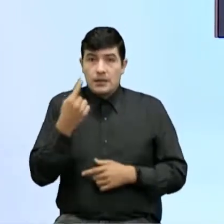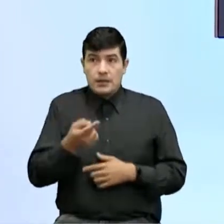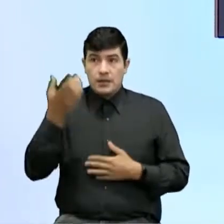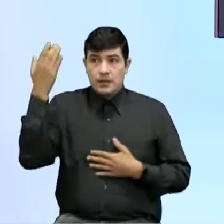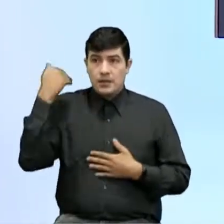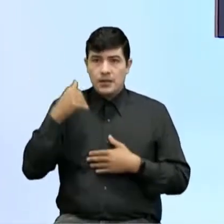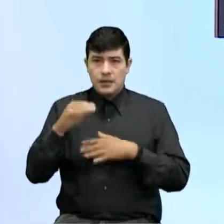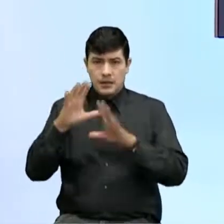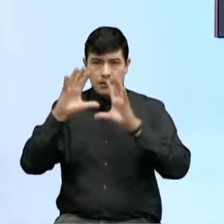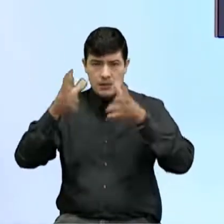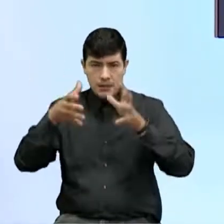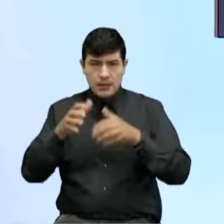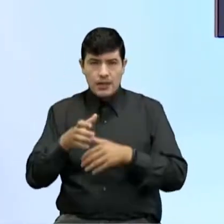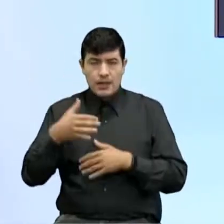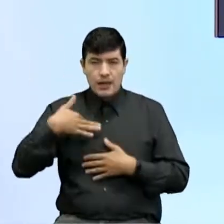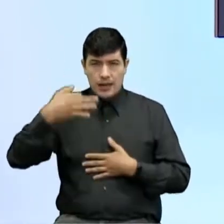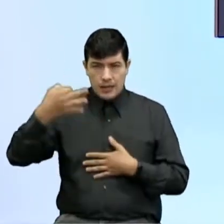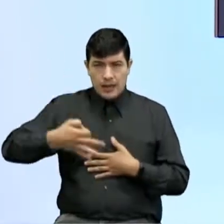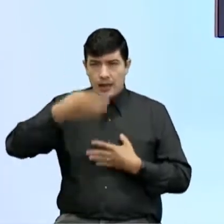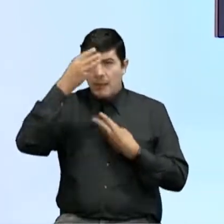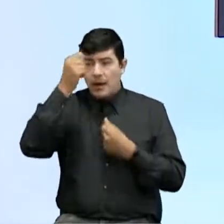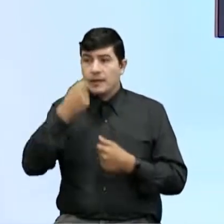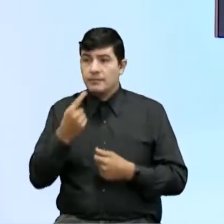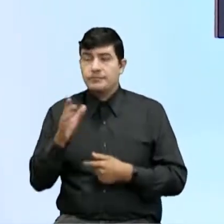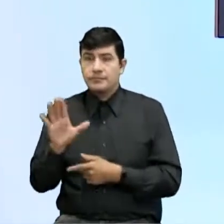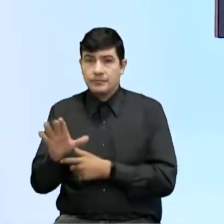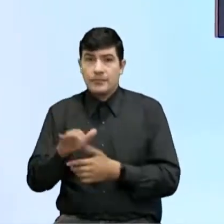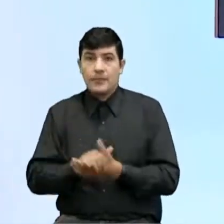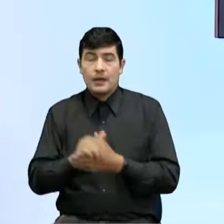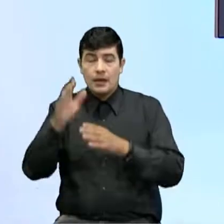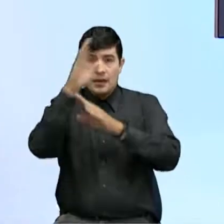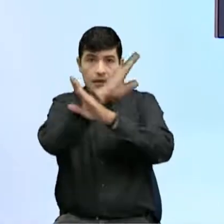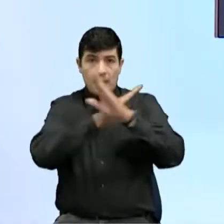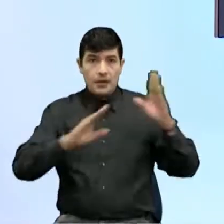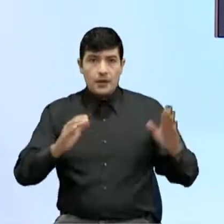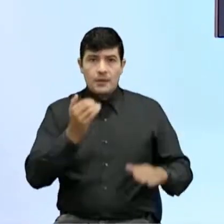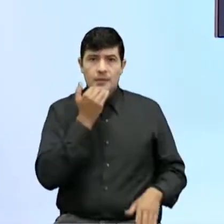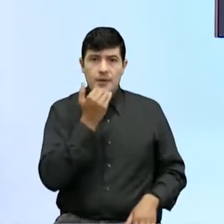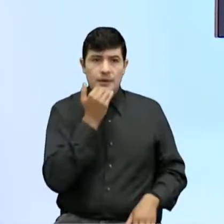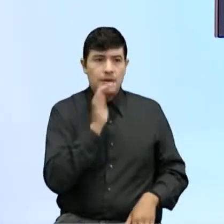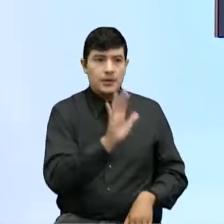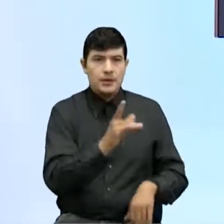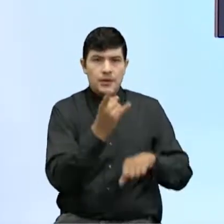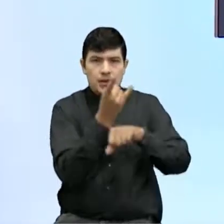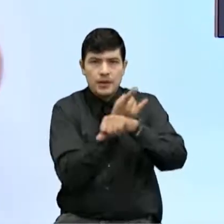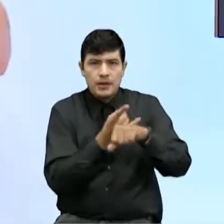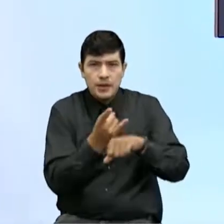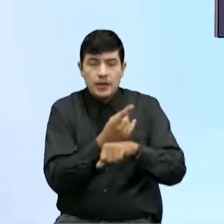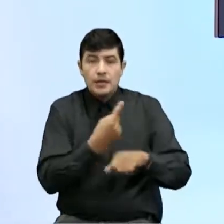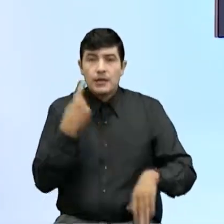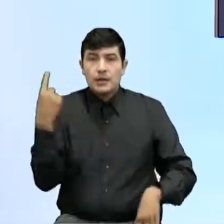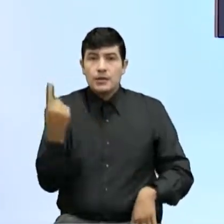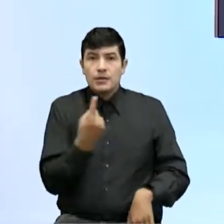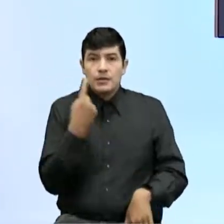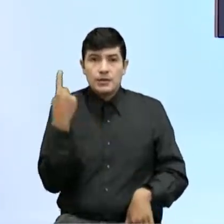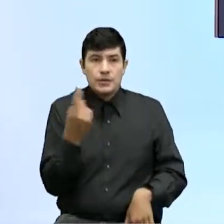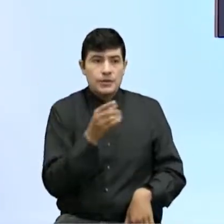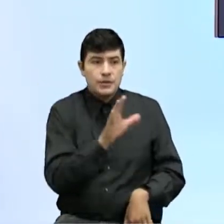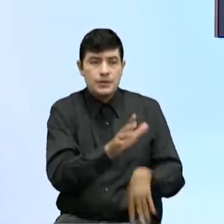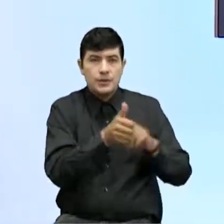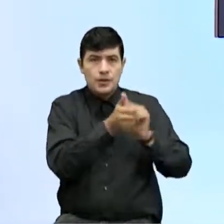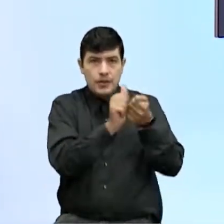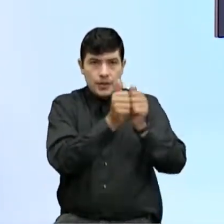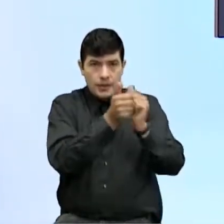clase de ética, y es que las artes marciales, por ejemplo, se utilizan solamente en el deporte